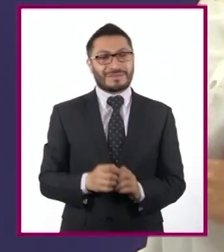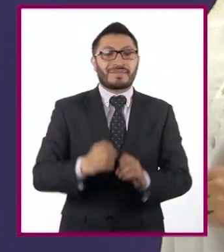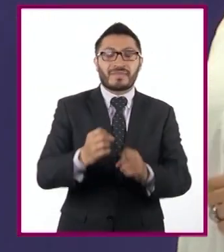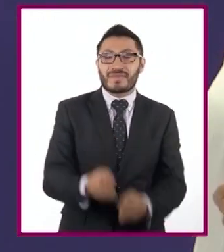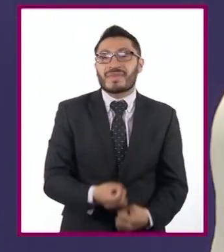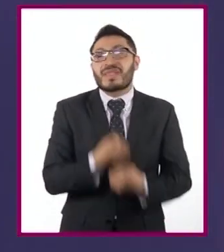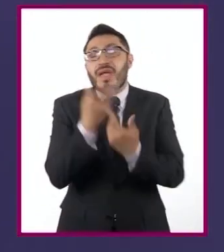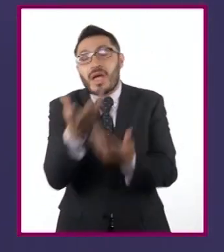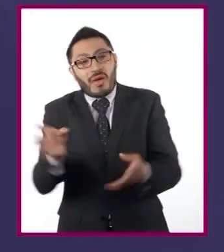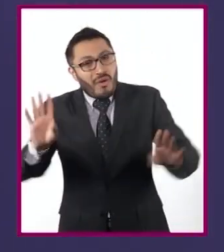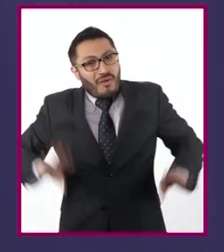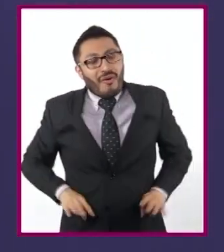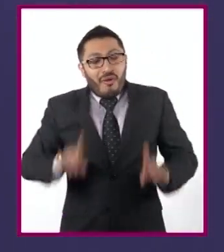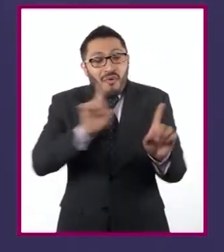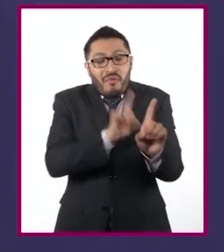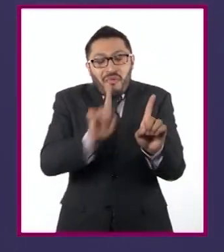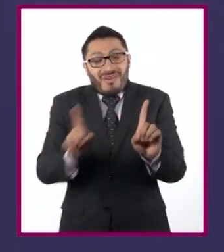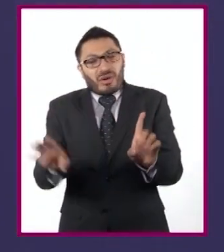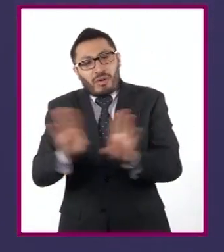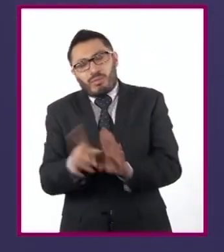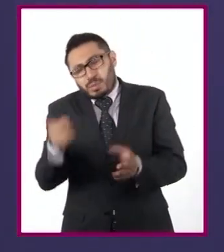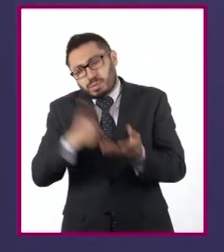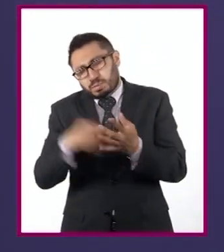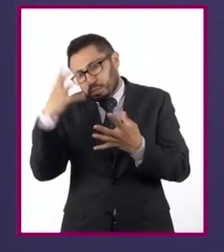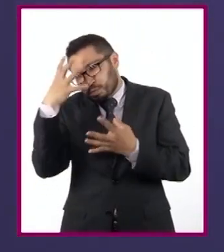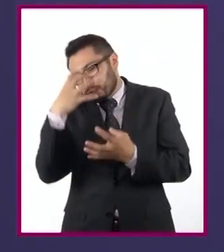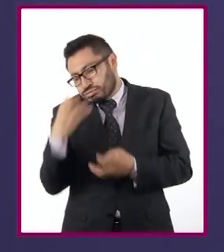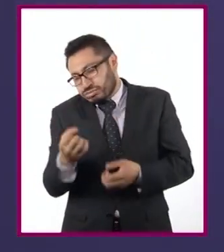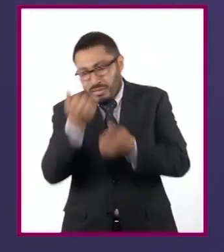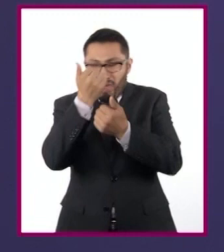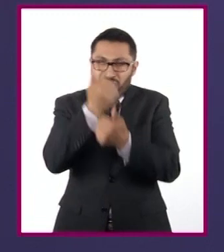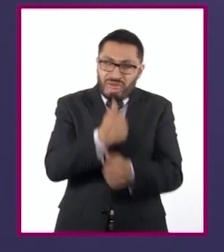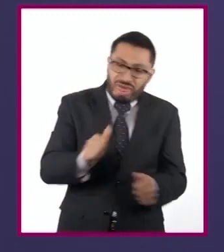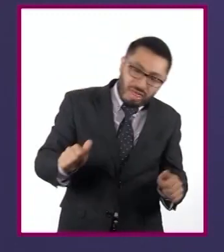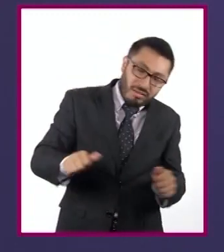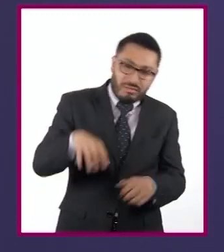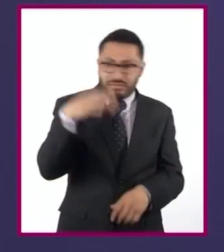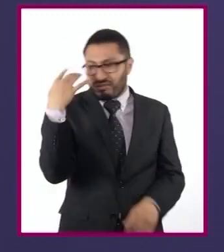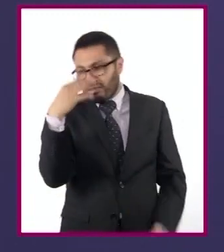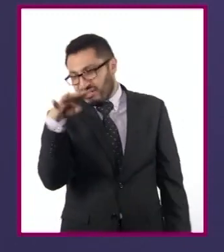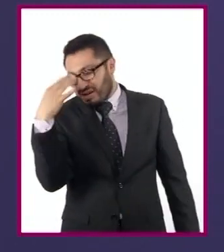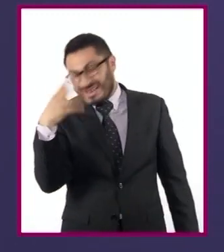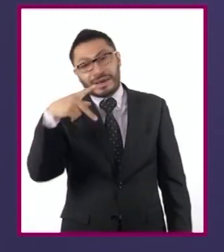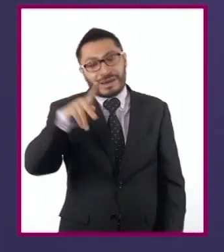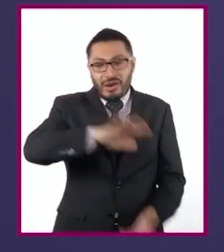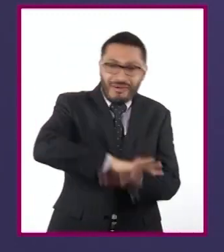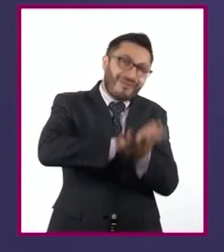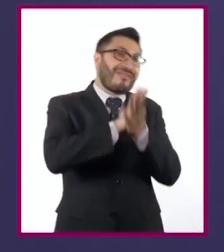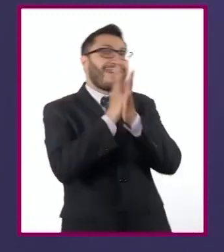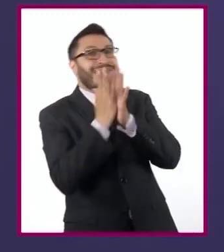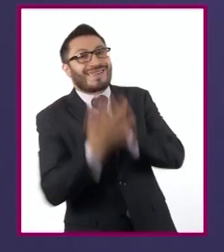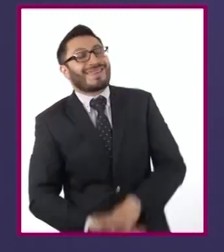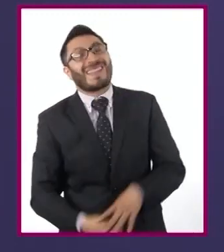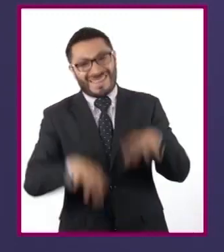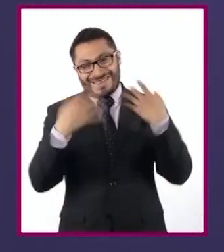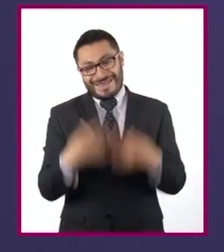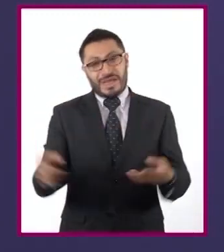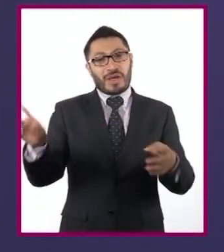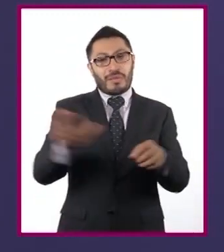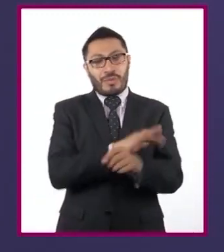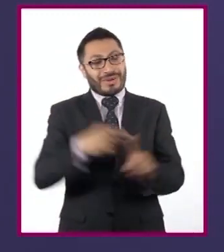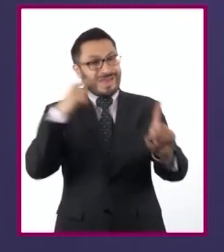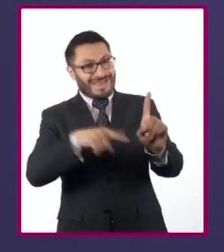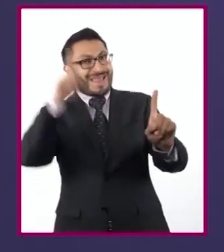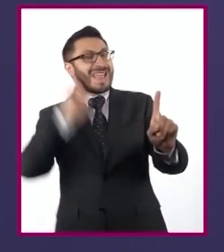de los personajes es de tristeza, aburrimiento, pero después cambia su actitud debido a las